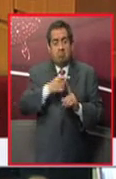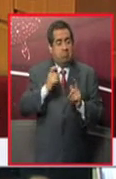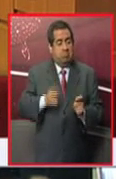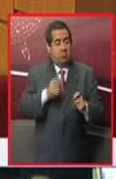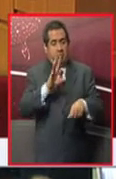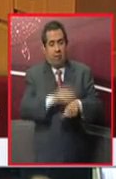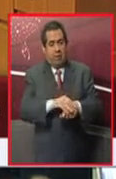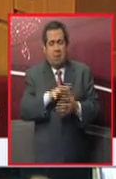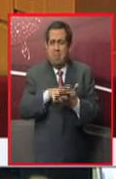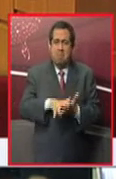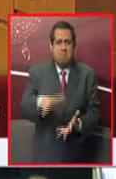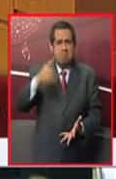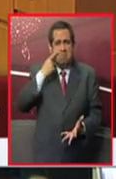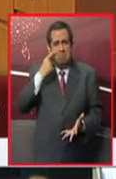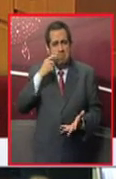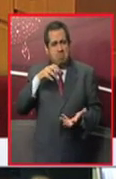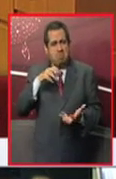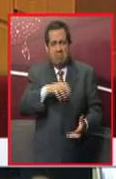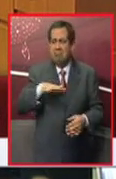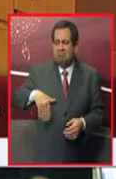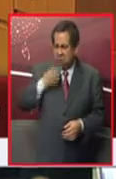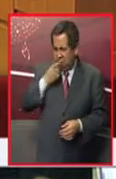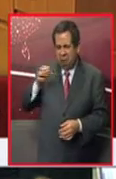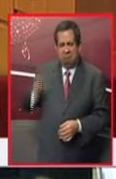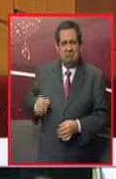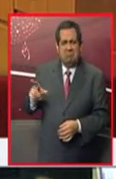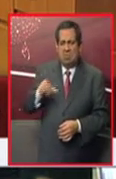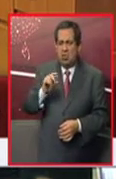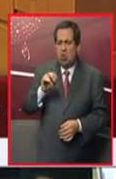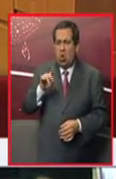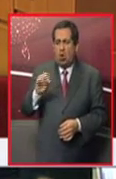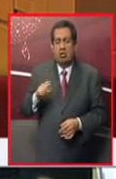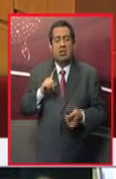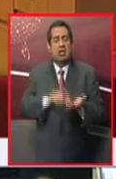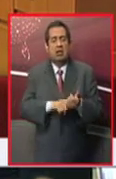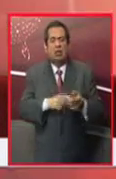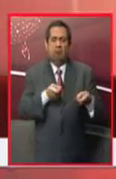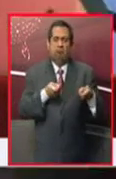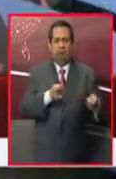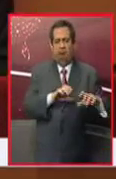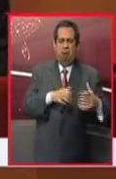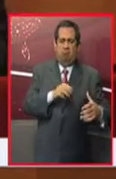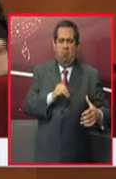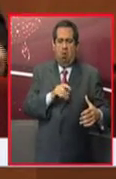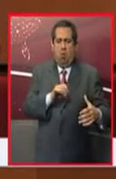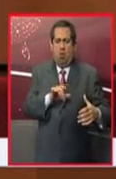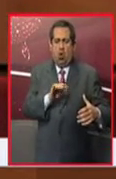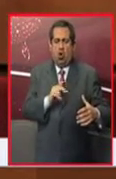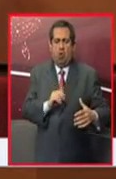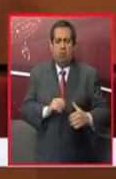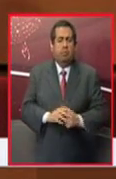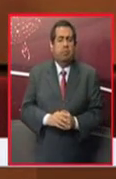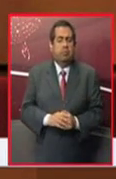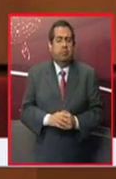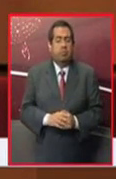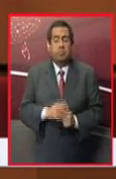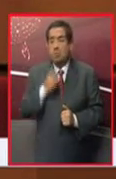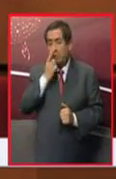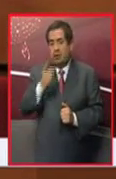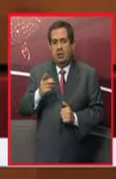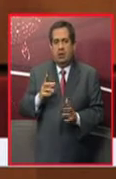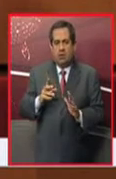concesión está mayoritariamente, como bien lo dijo Dolores Padierna, en manos del duopolio de la televisión. Se decía aquí también,